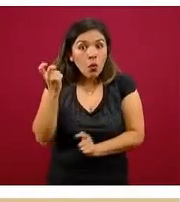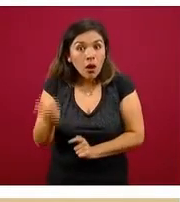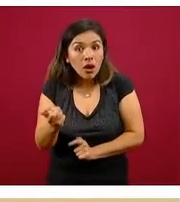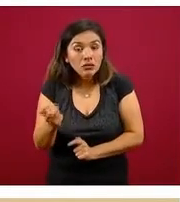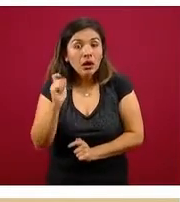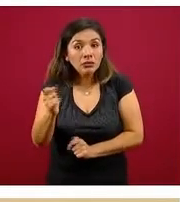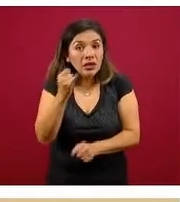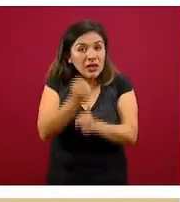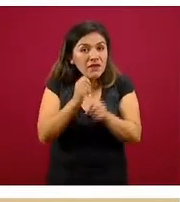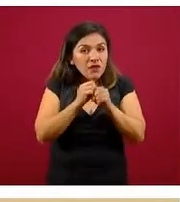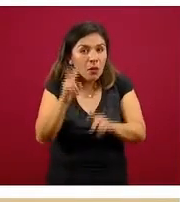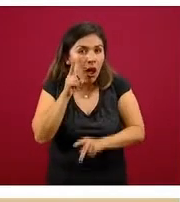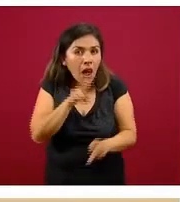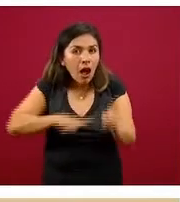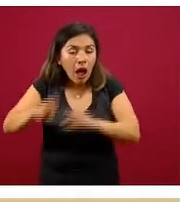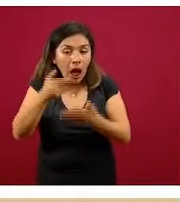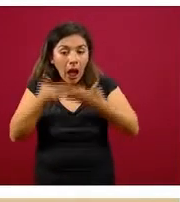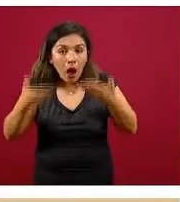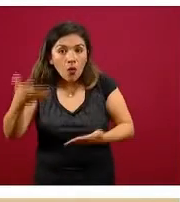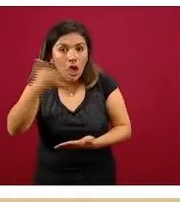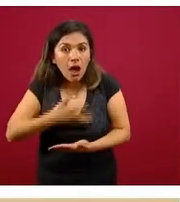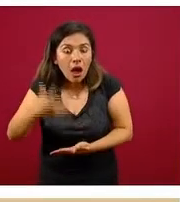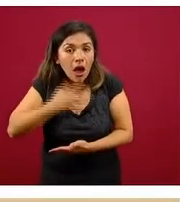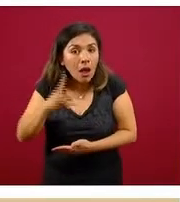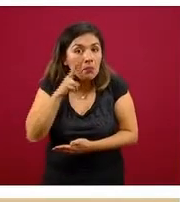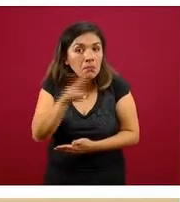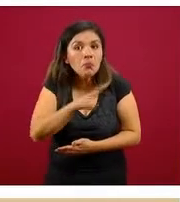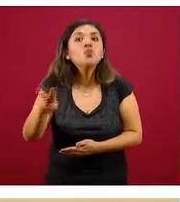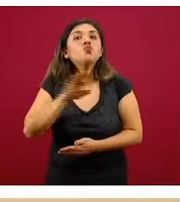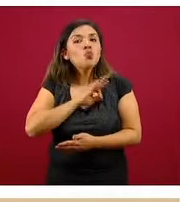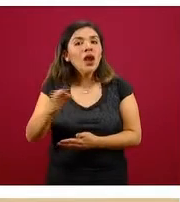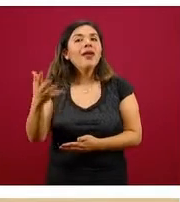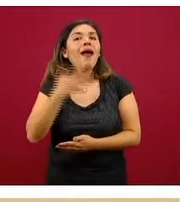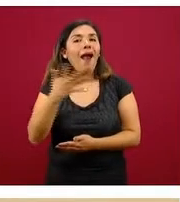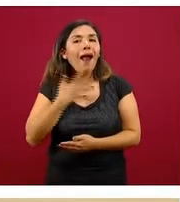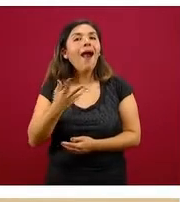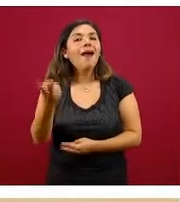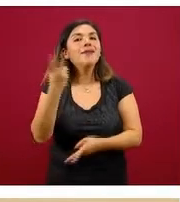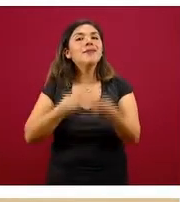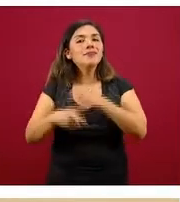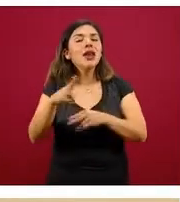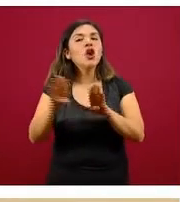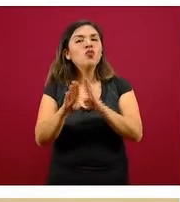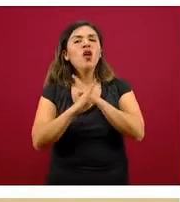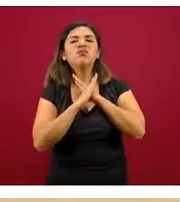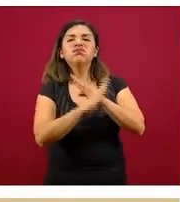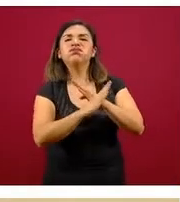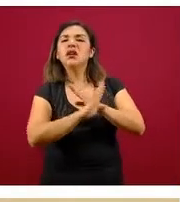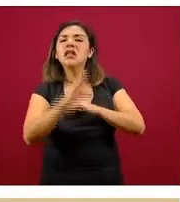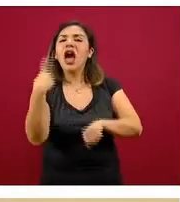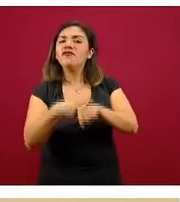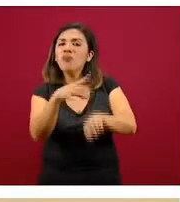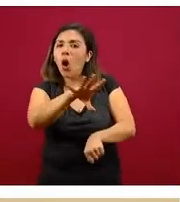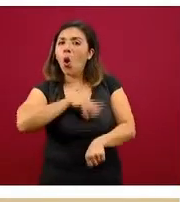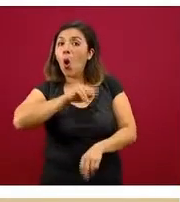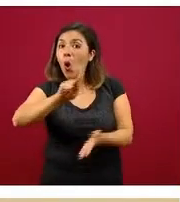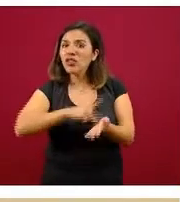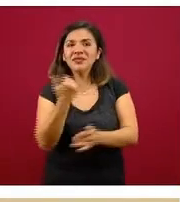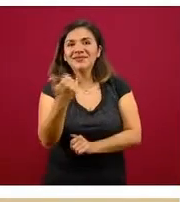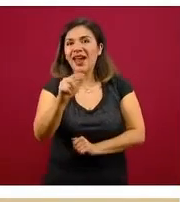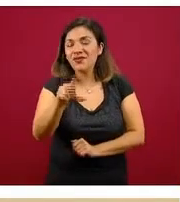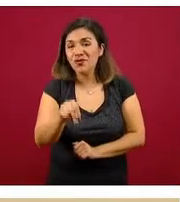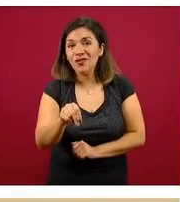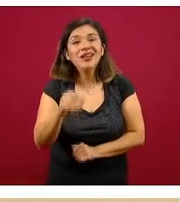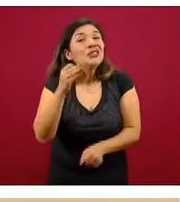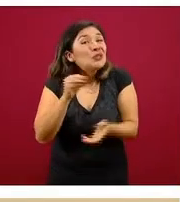menos basados en la información que tenemos hasta el momento, puede haber ya generado una inmunidad. No sabemos,